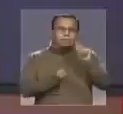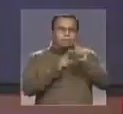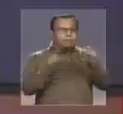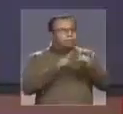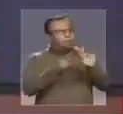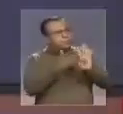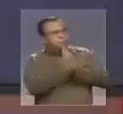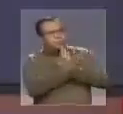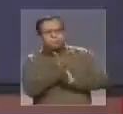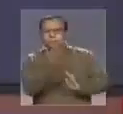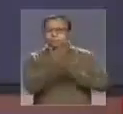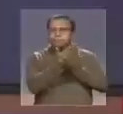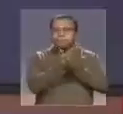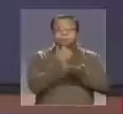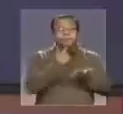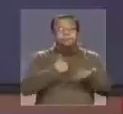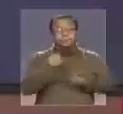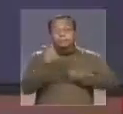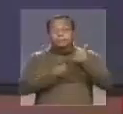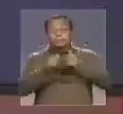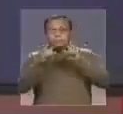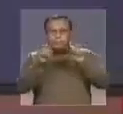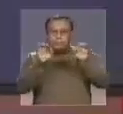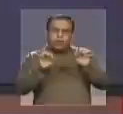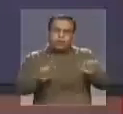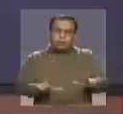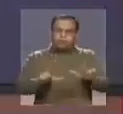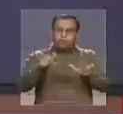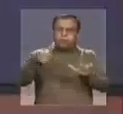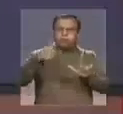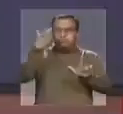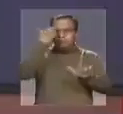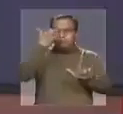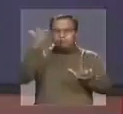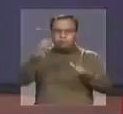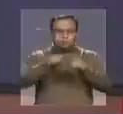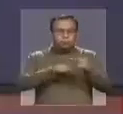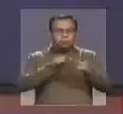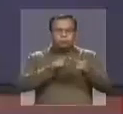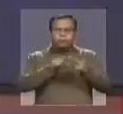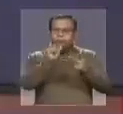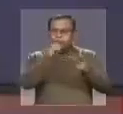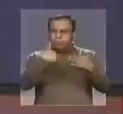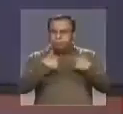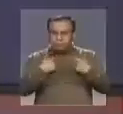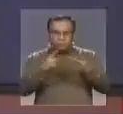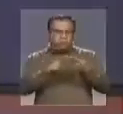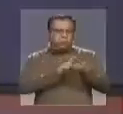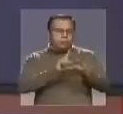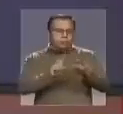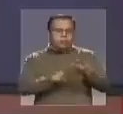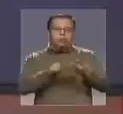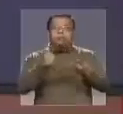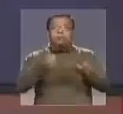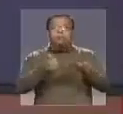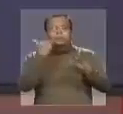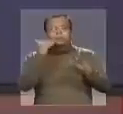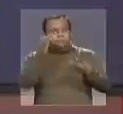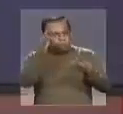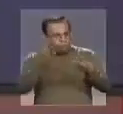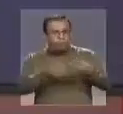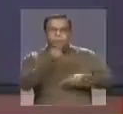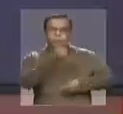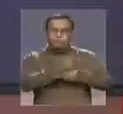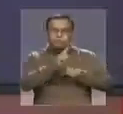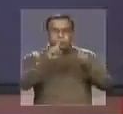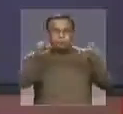te dice si esa mujer tiene un título profesional, si esa mujer es víctima del conflicto, si esa mujer